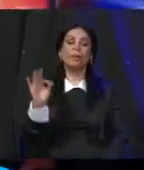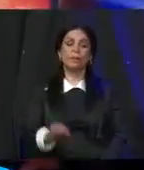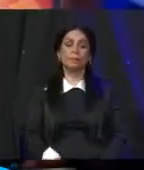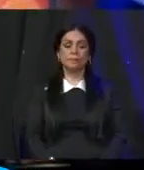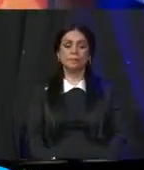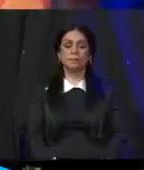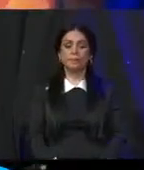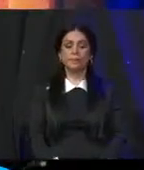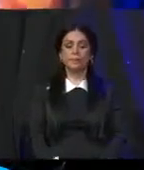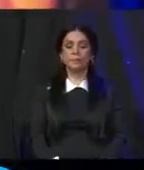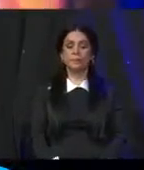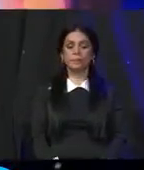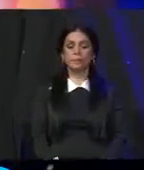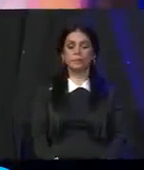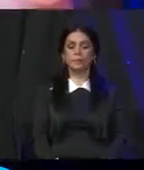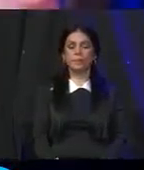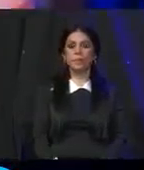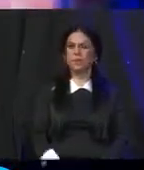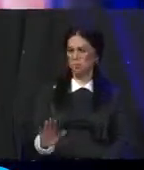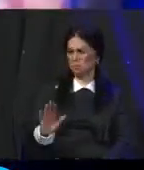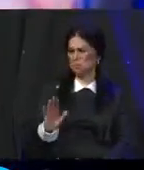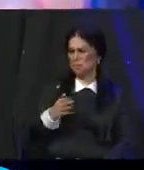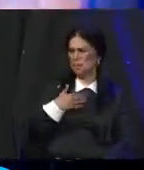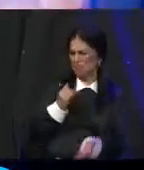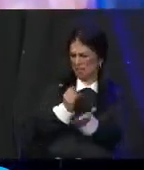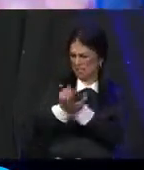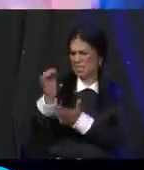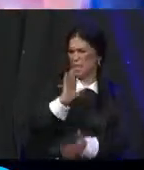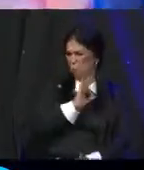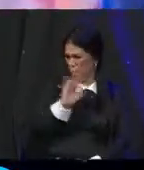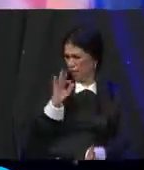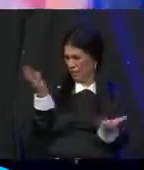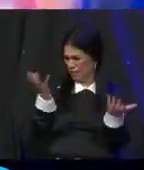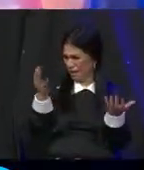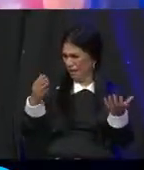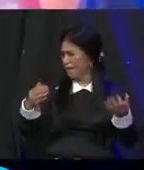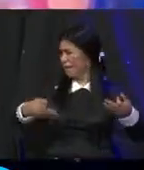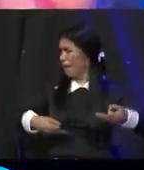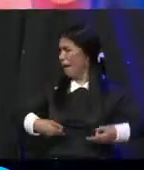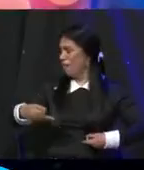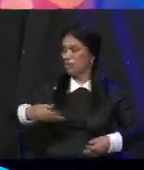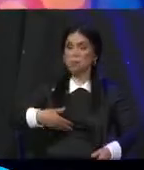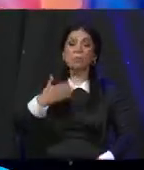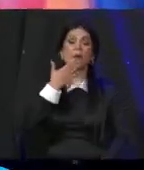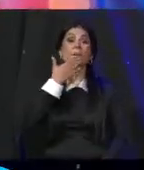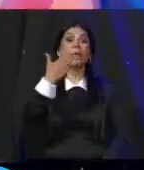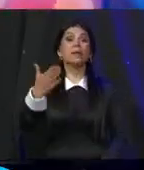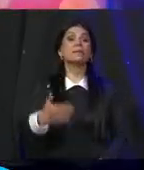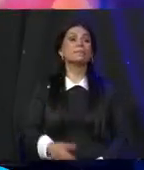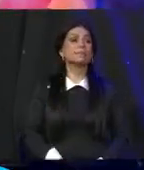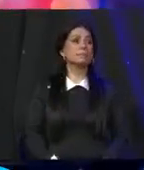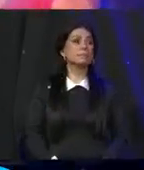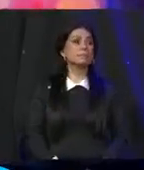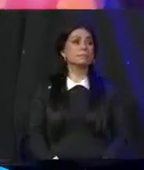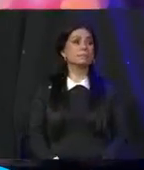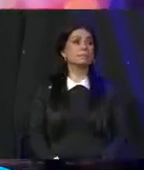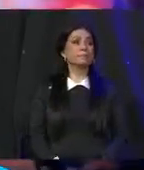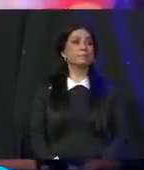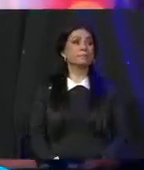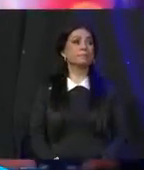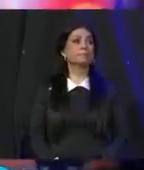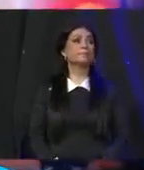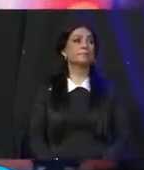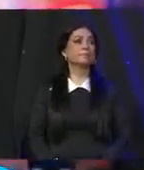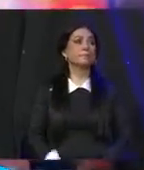hago, no voy a saber qué va a suceder. Y pues hay que hacerlo. Pero está cañón, el auditorio. Y luego de